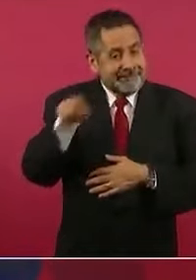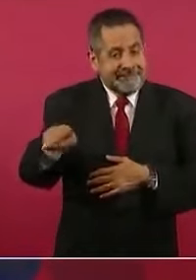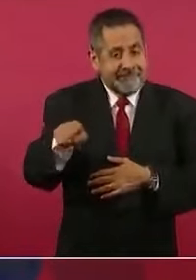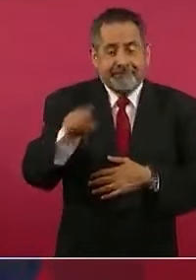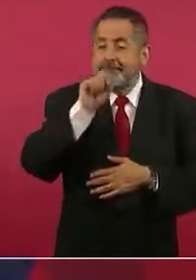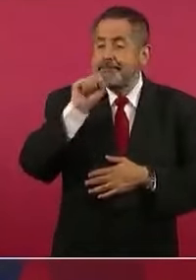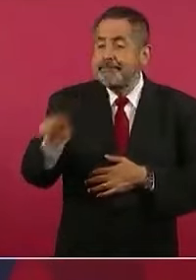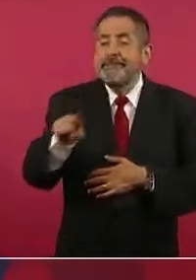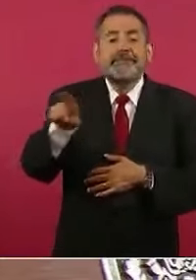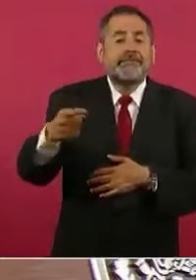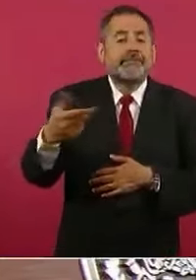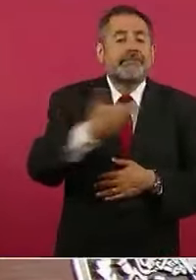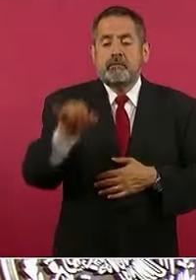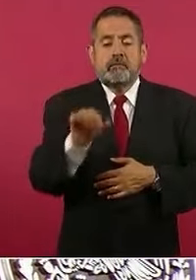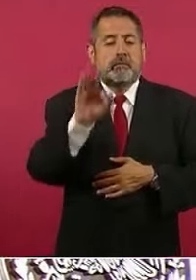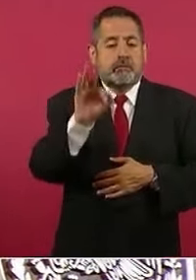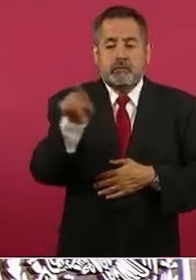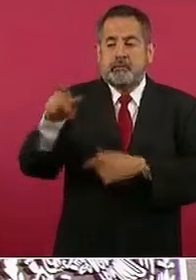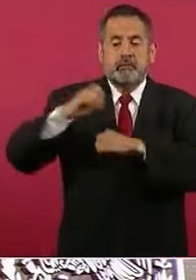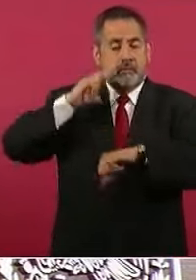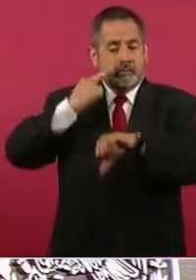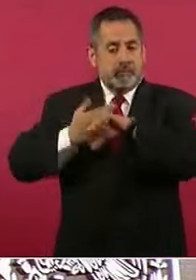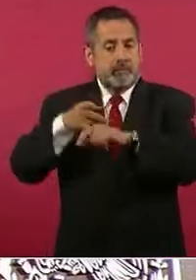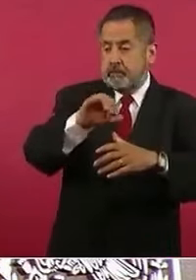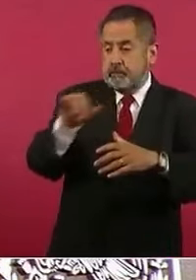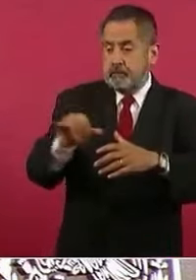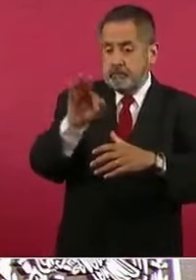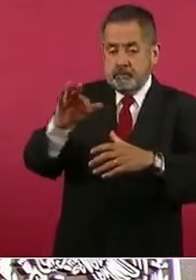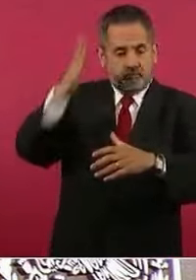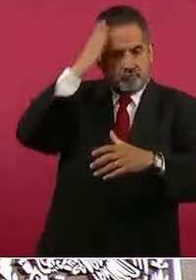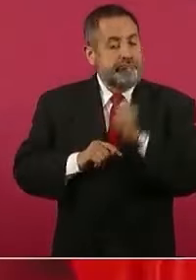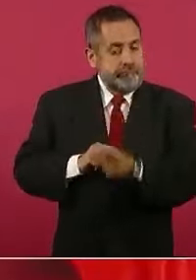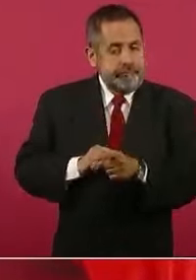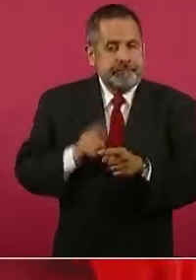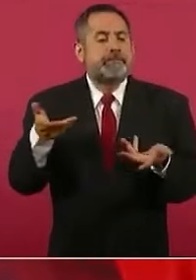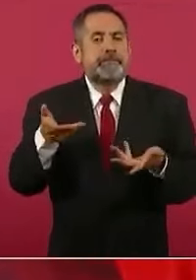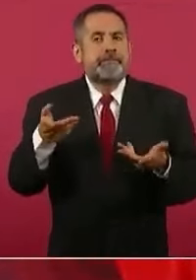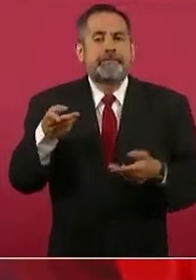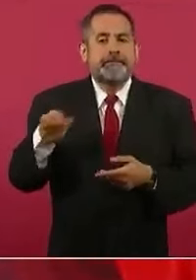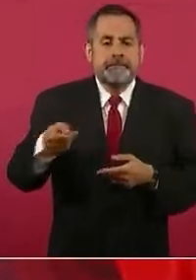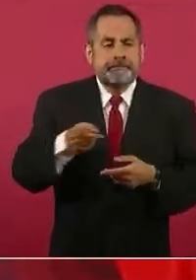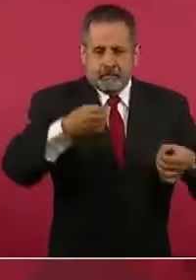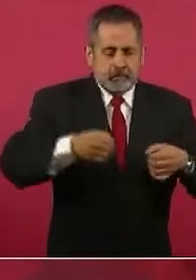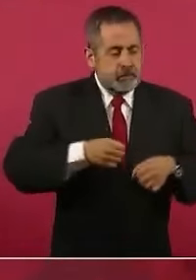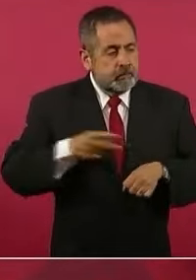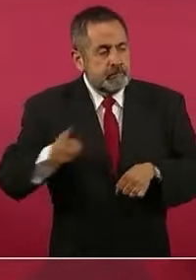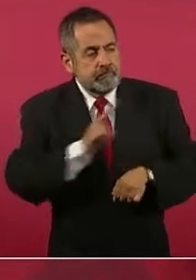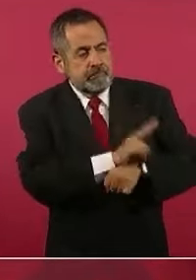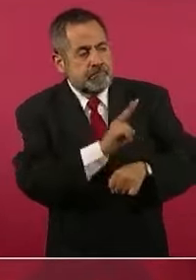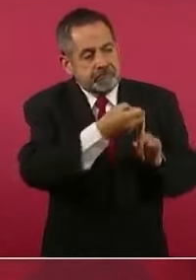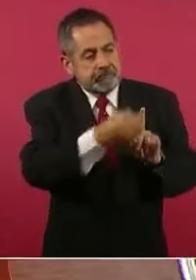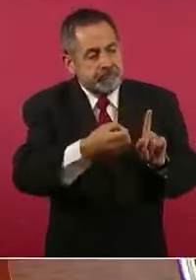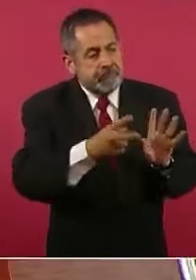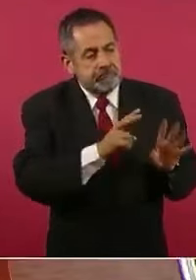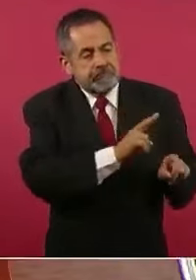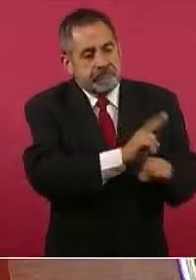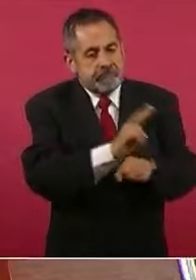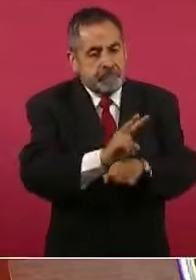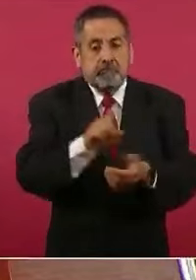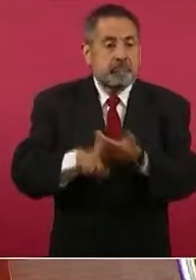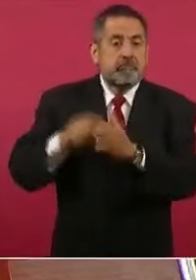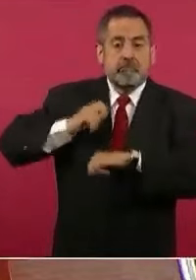presidente del Consejo de la Judicatura, que es el órgano encargado de supervisar el buen desempeño de jueces,